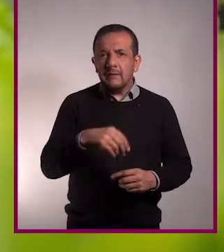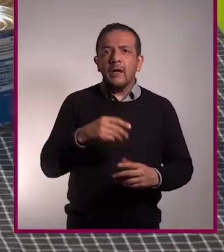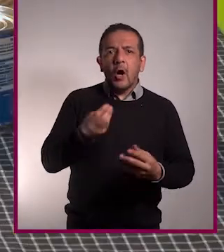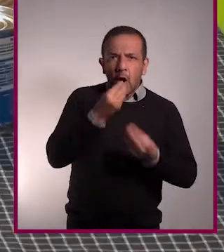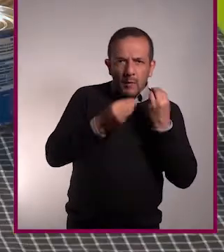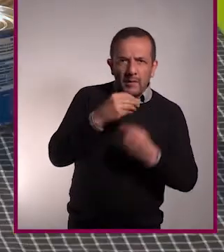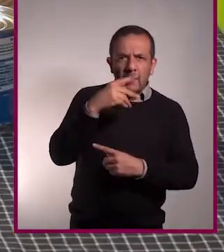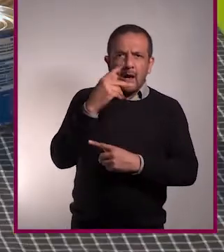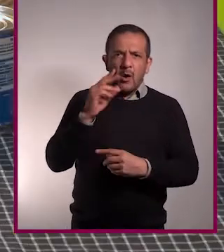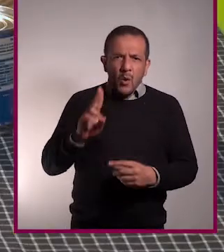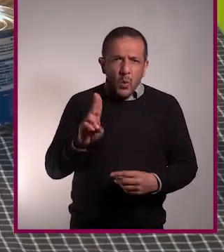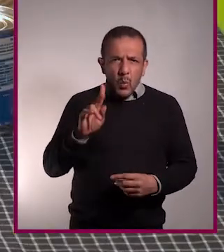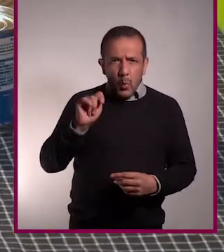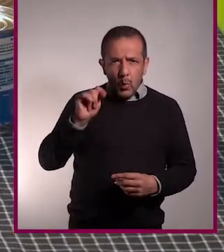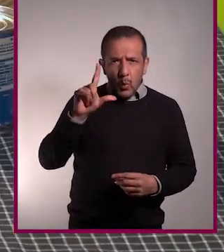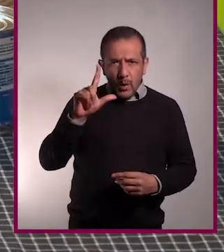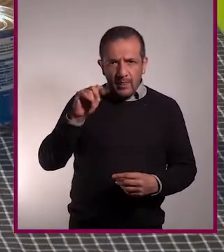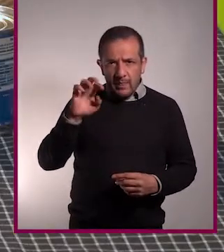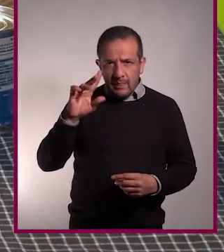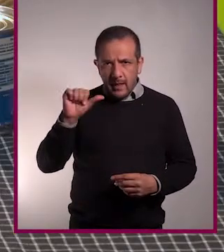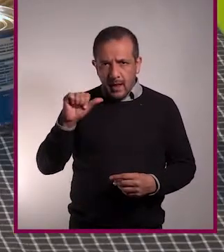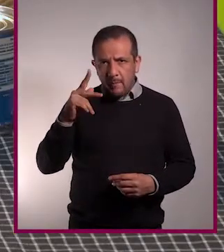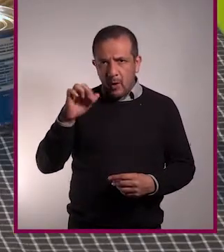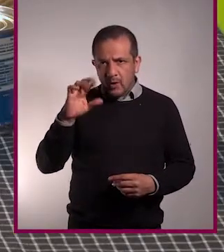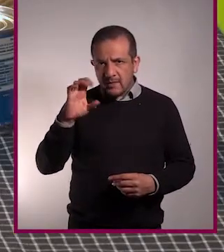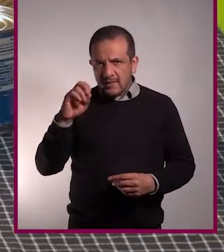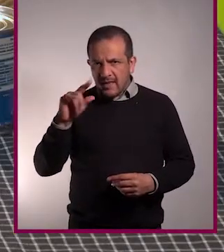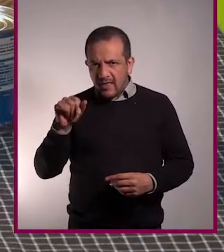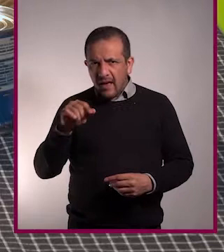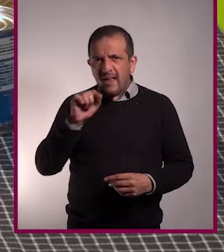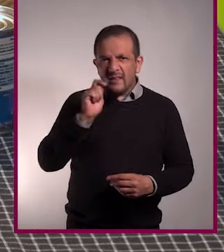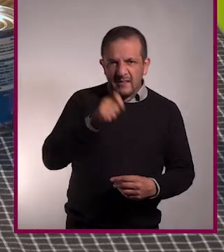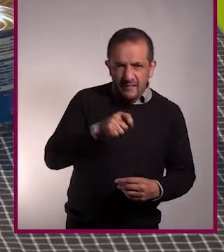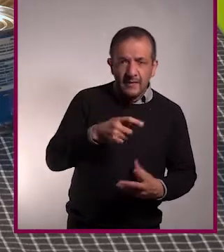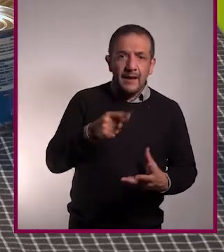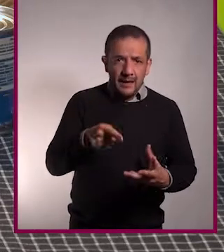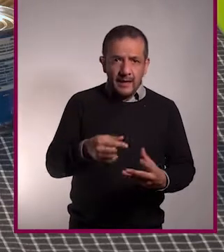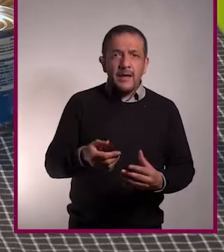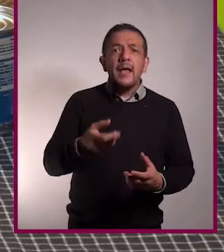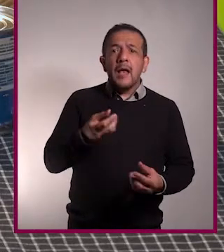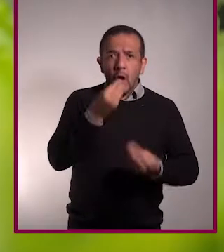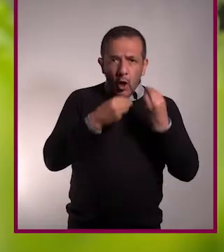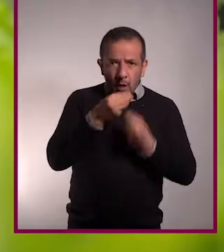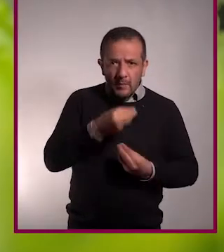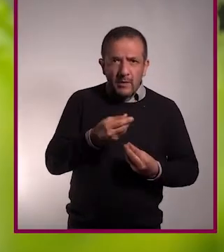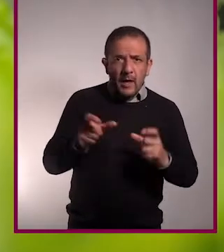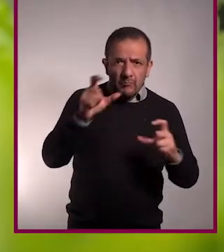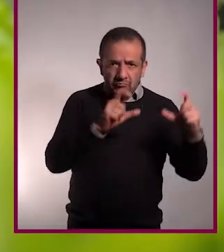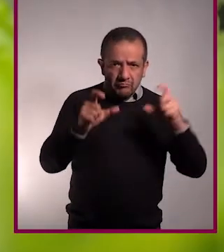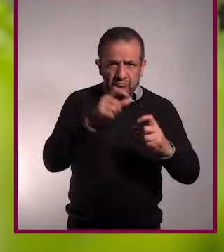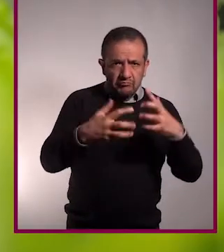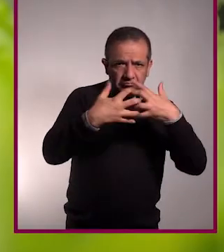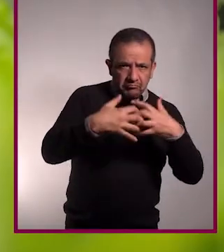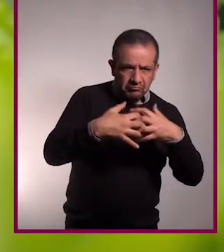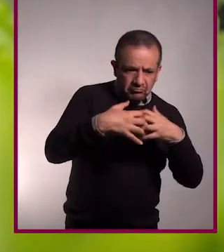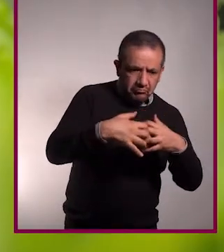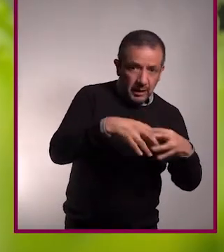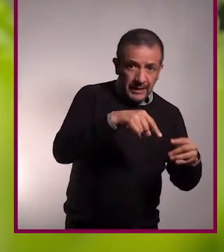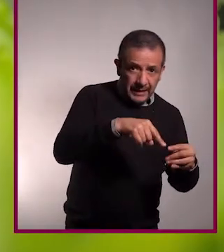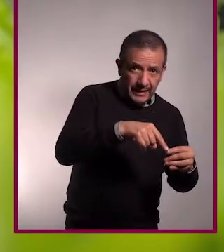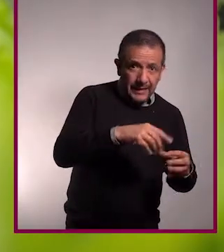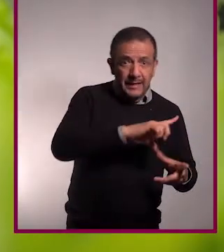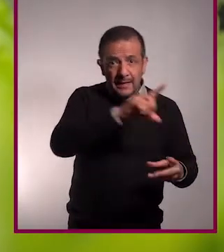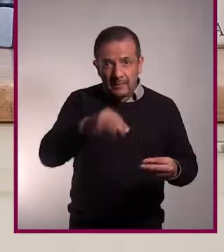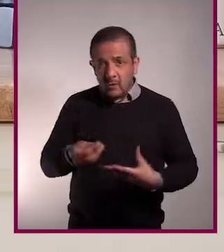ultraprocesada? Es cualquier alimento que sufre cambios o pasa por algún proceso industrial que altera sus cualidades y características nutricionales antes de que lo